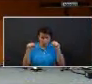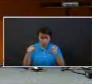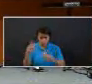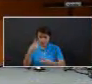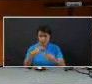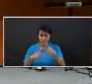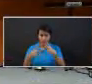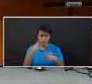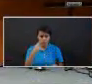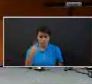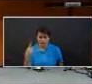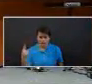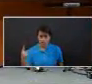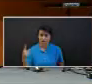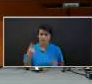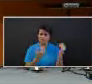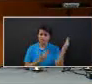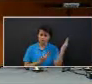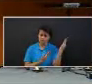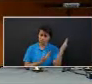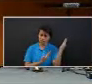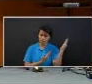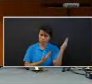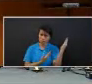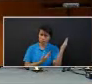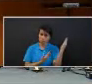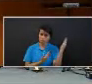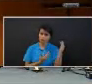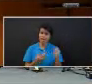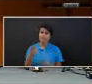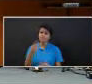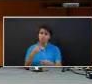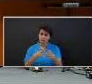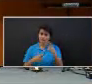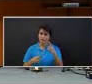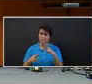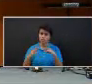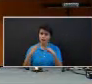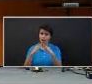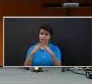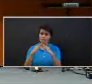buscar a tu siervo en su regreso a casa.